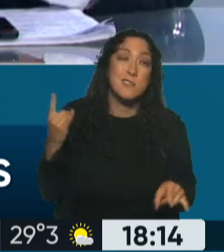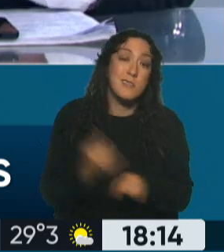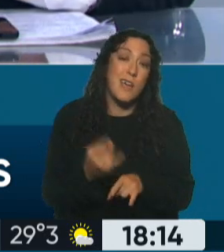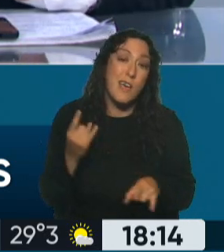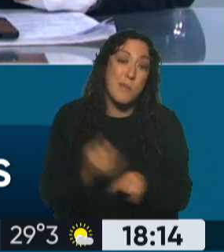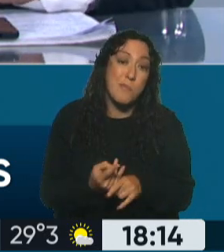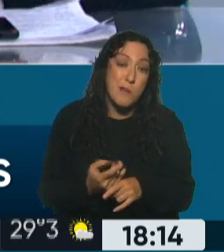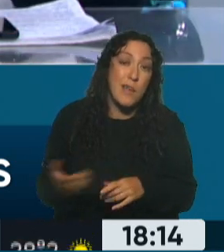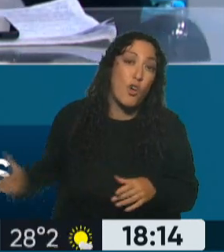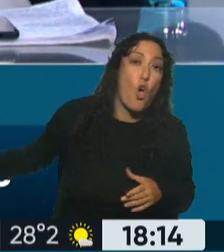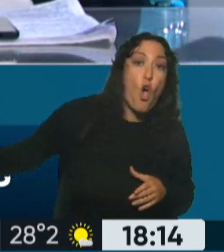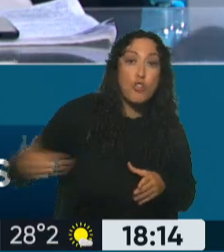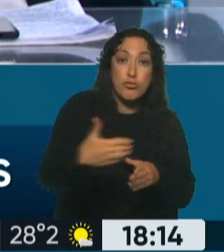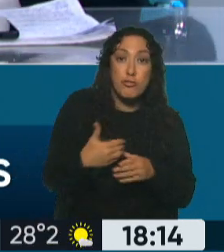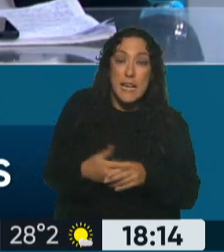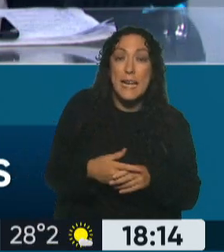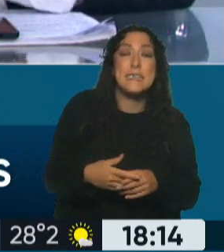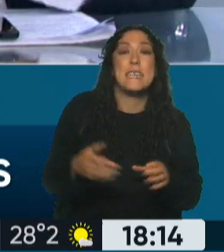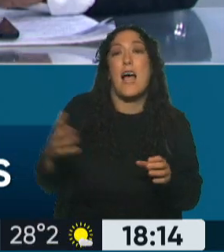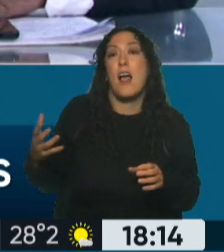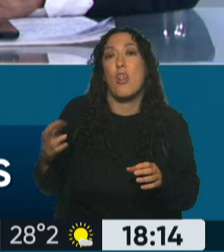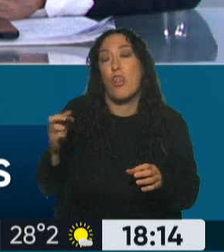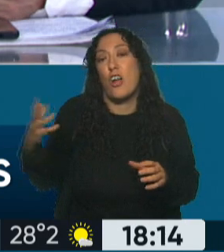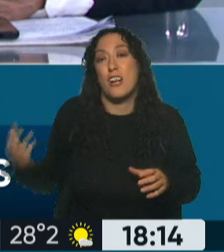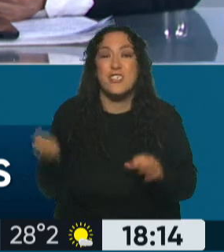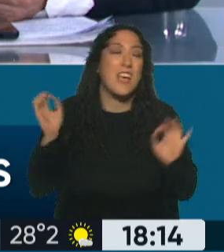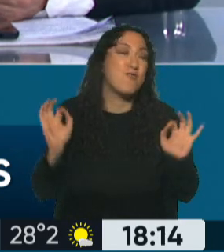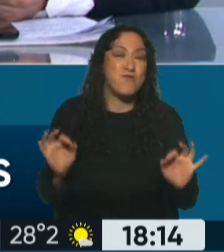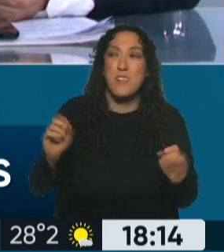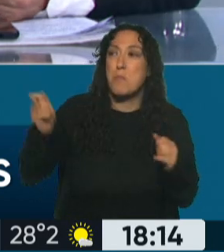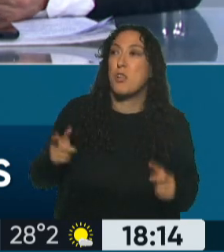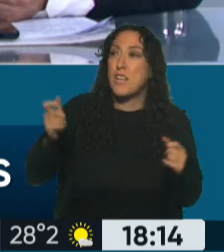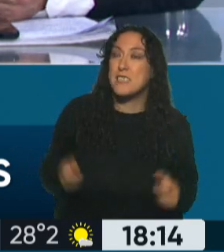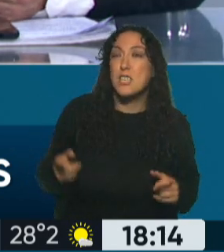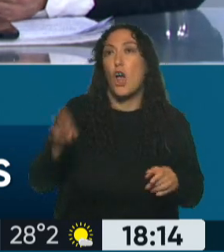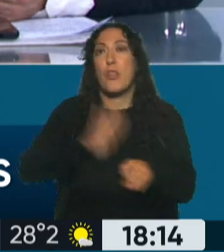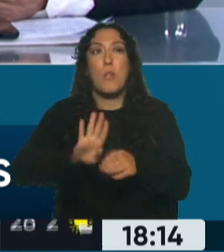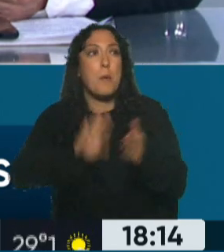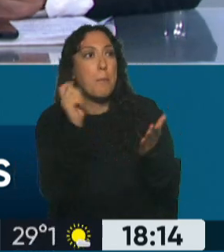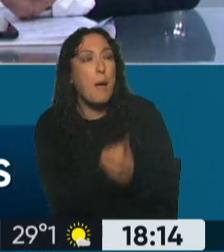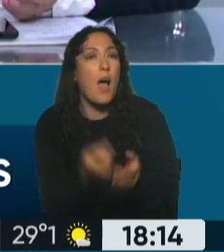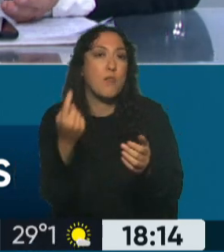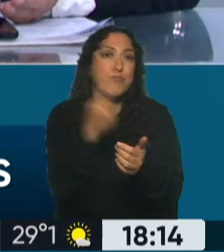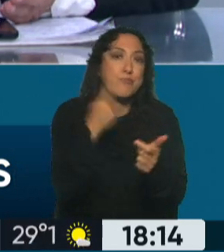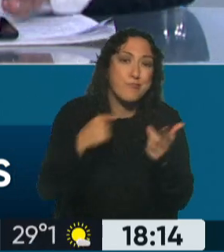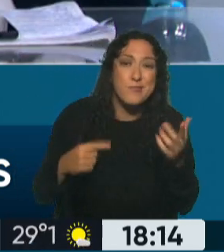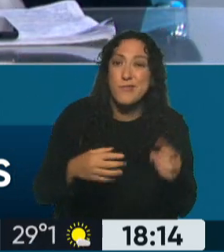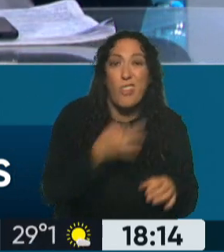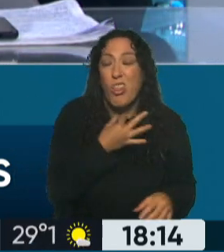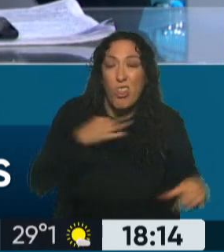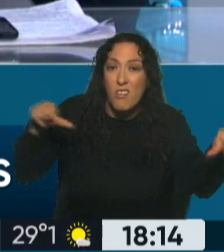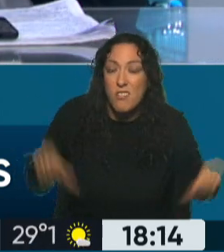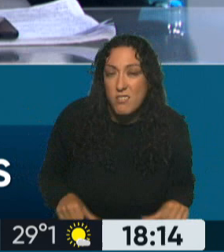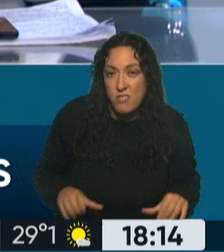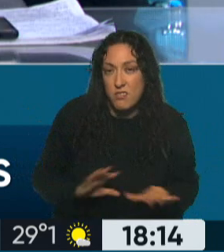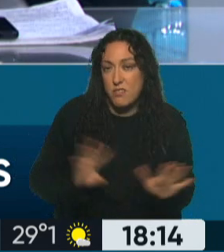no le alcanza no puede importar todo eso con los dólares de la cosecha hacerse cargo de la deuda etcétera etcétera no puede entonces puo digo